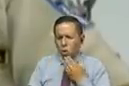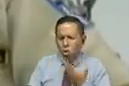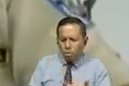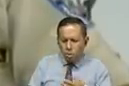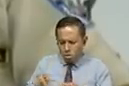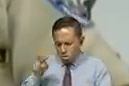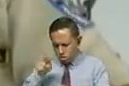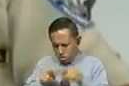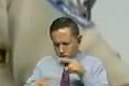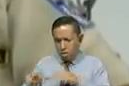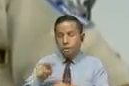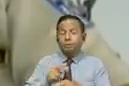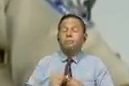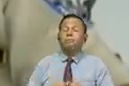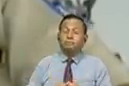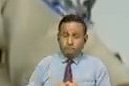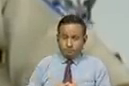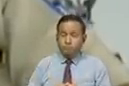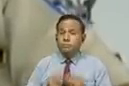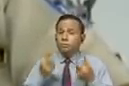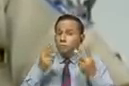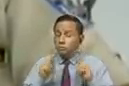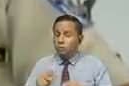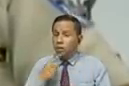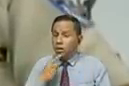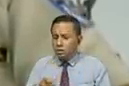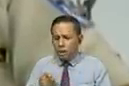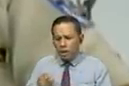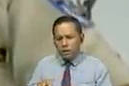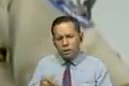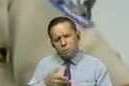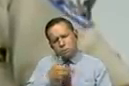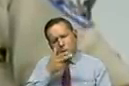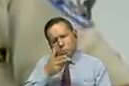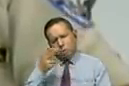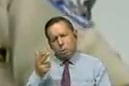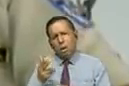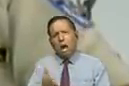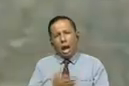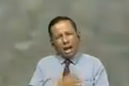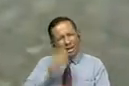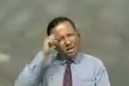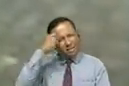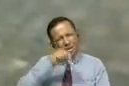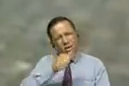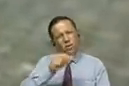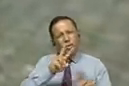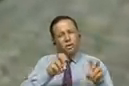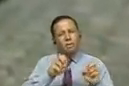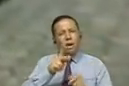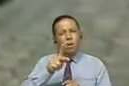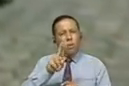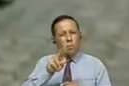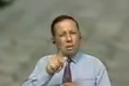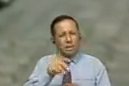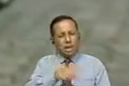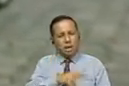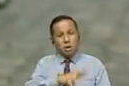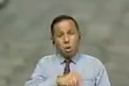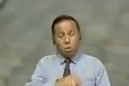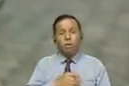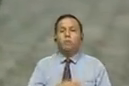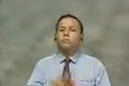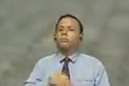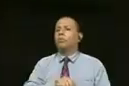subzona y específicamente también si fue utilizada en el atentado criminal en el UPC La Huacharaca. Así también en San Lorenzo, operativo combinado